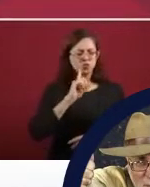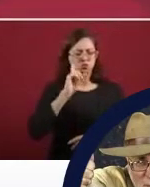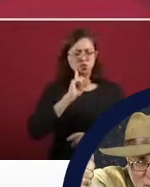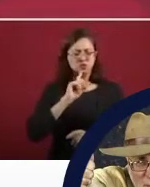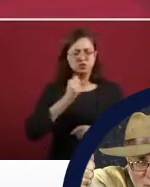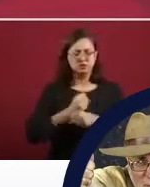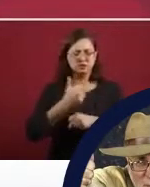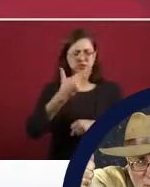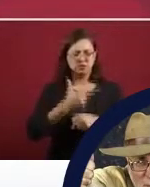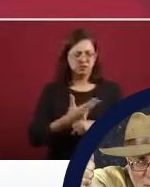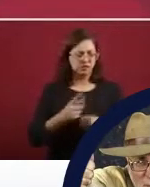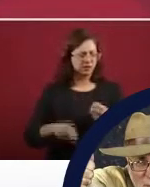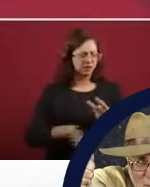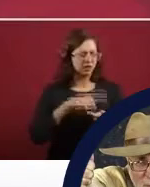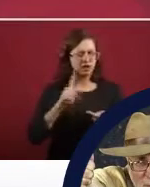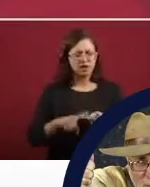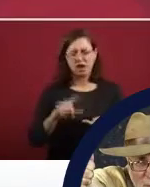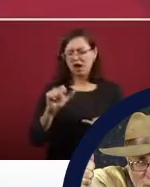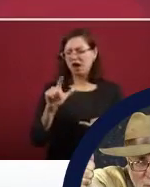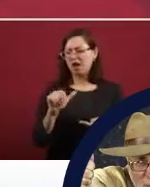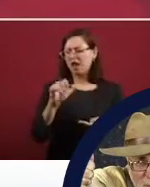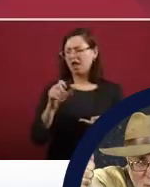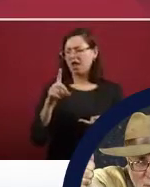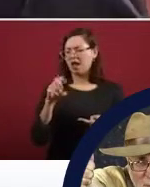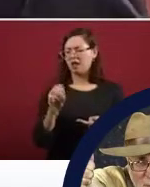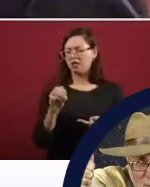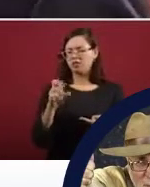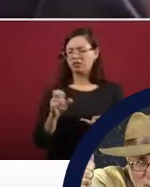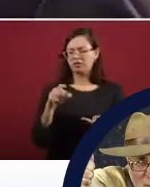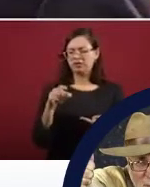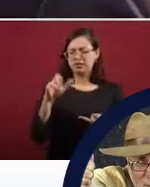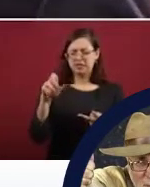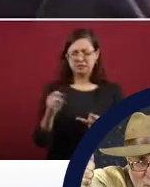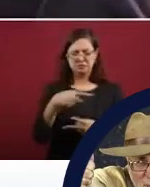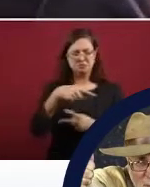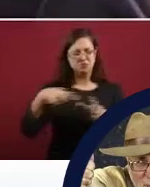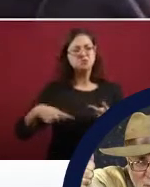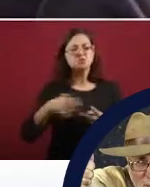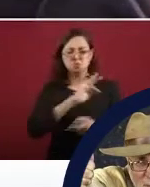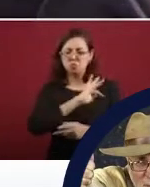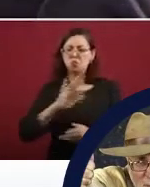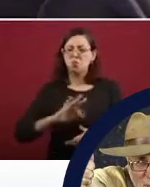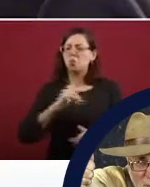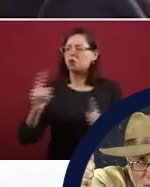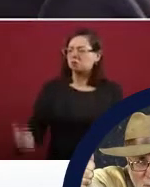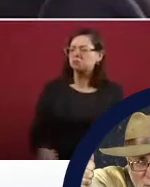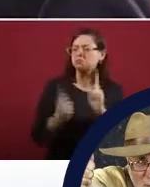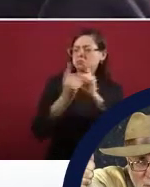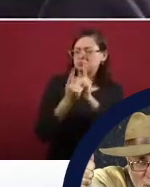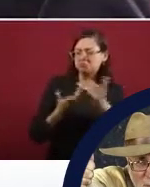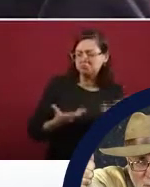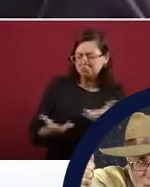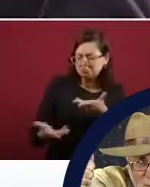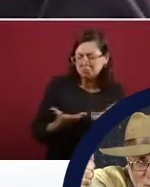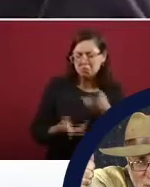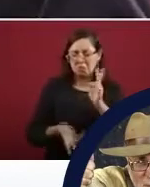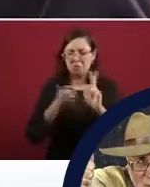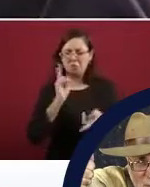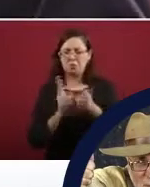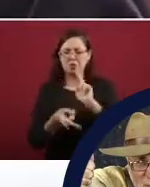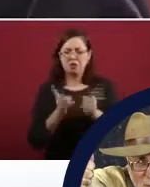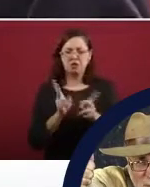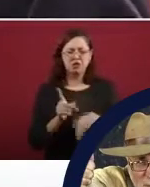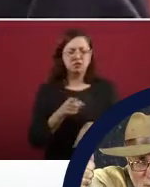43 personas para atender un problema de una dimensión mayúscula,